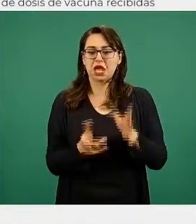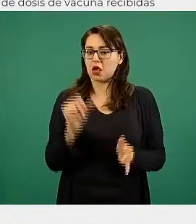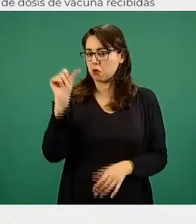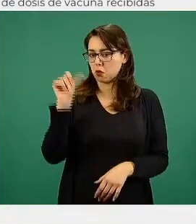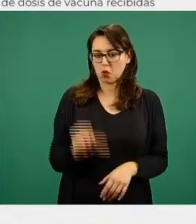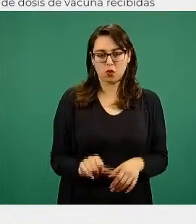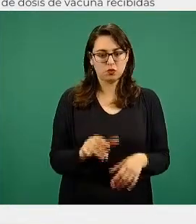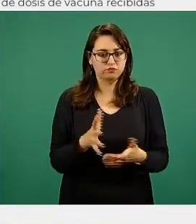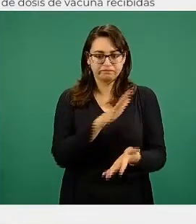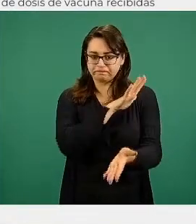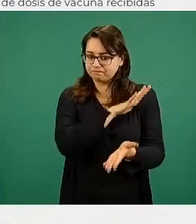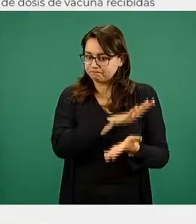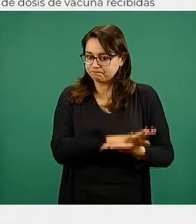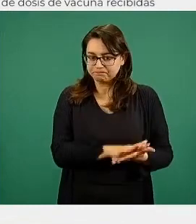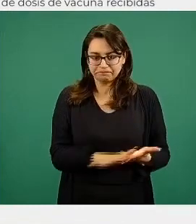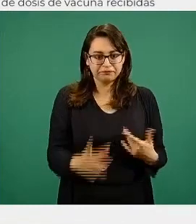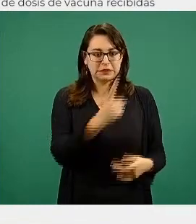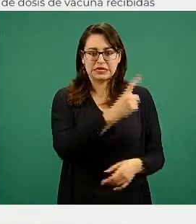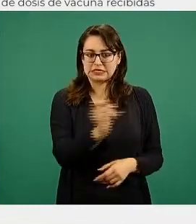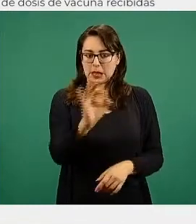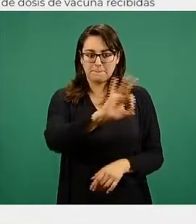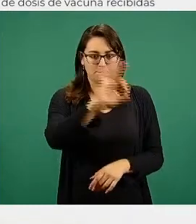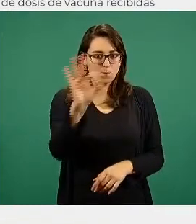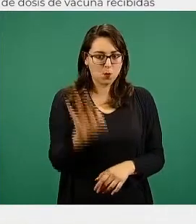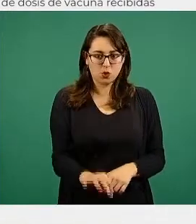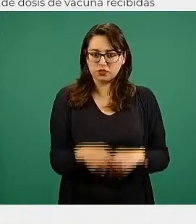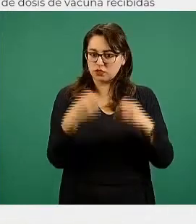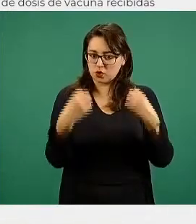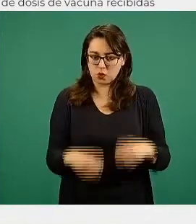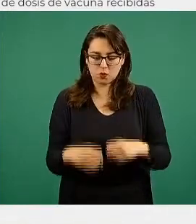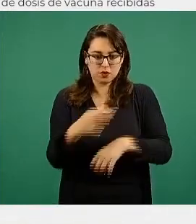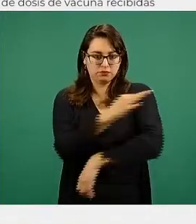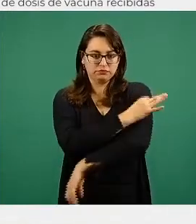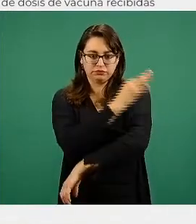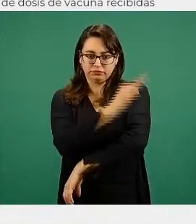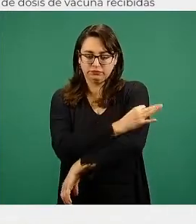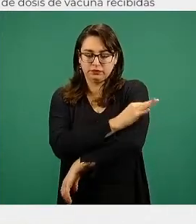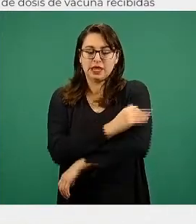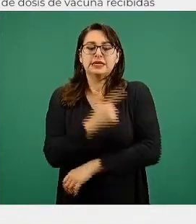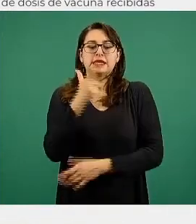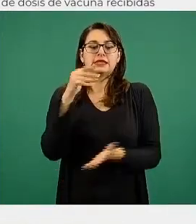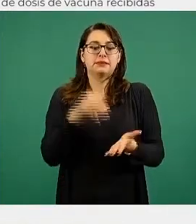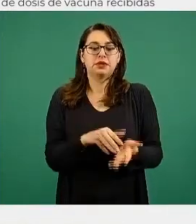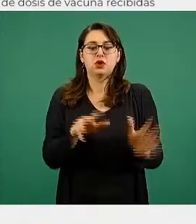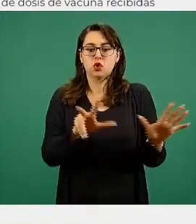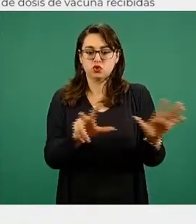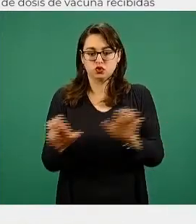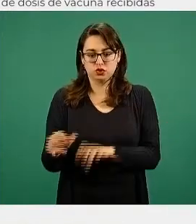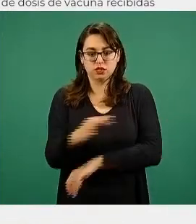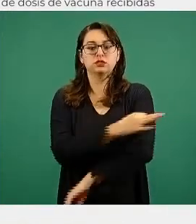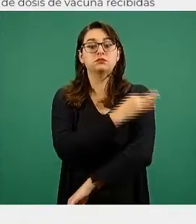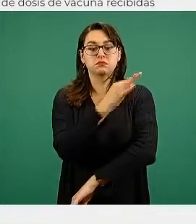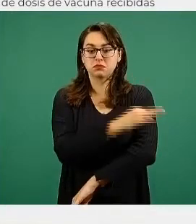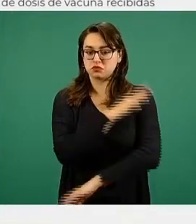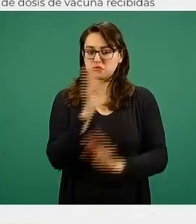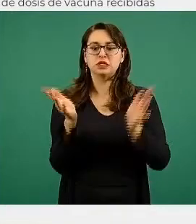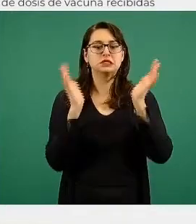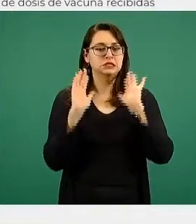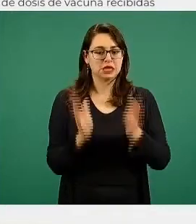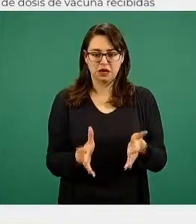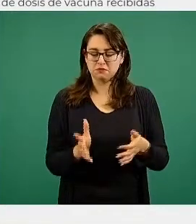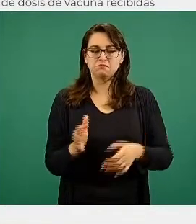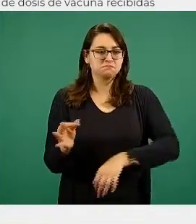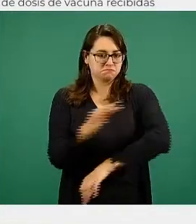ya tuviéramos, como aquí lo observamos, el 100% de estas 7,800 dosis recibidas el 30 de diciembre